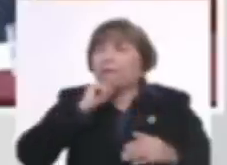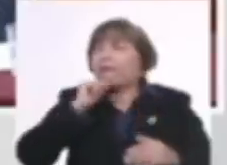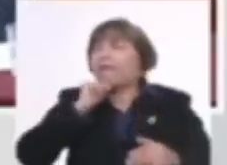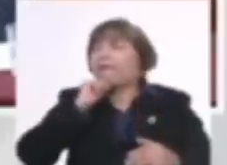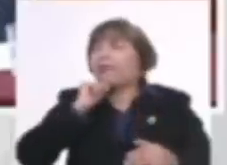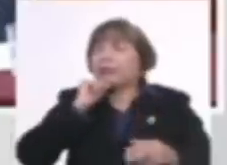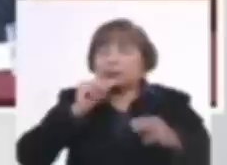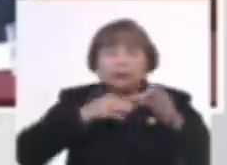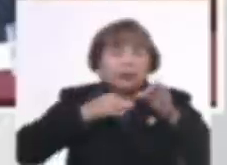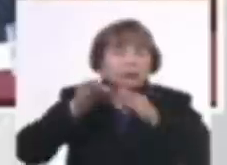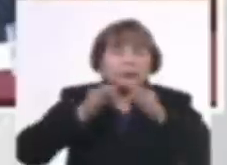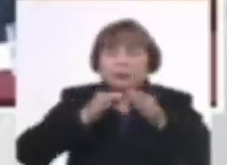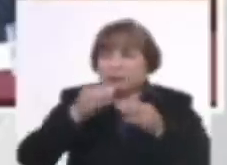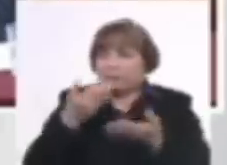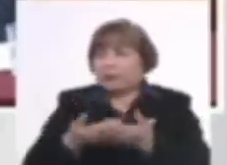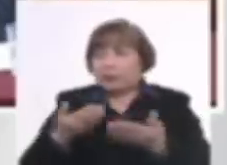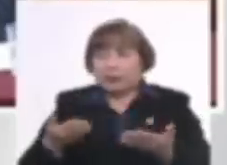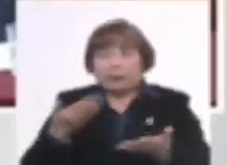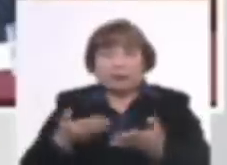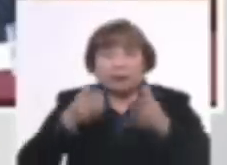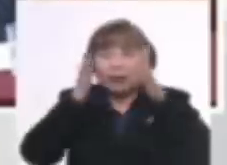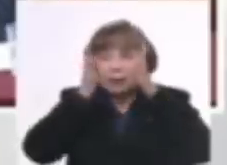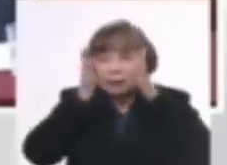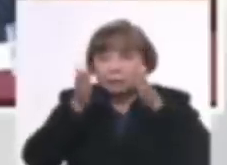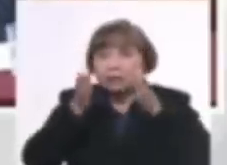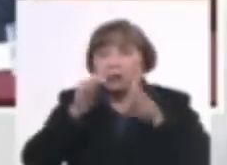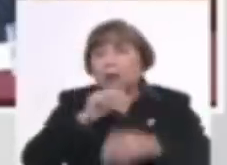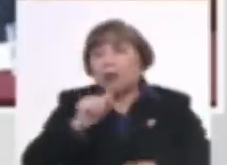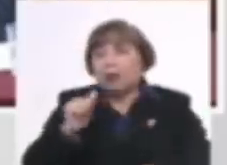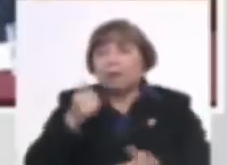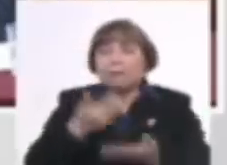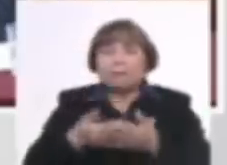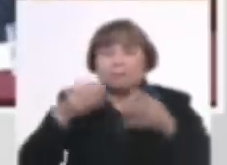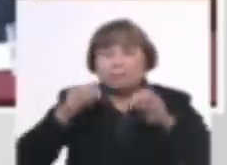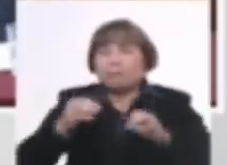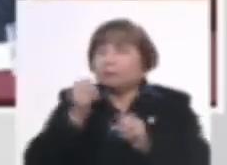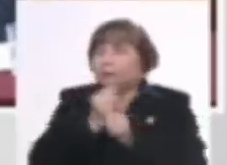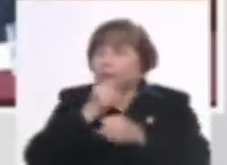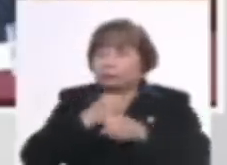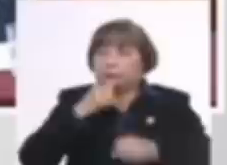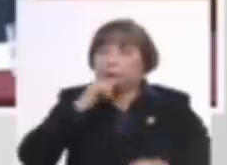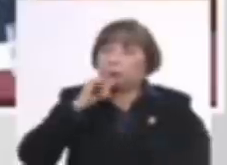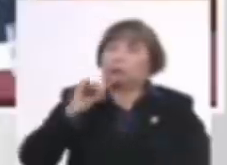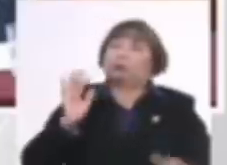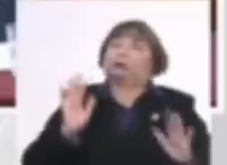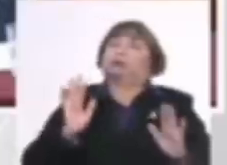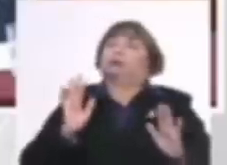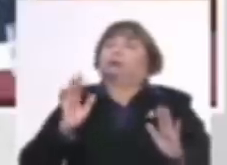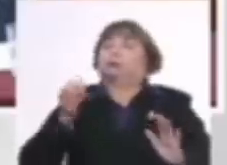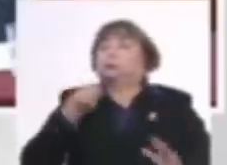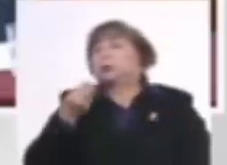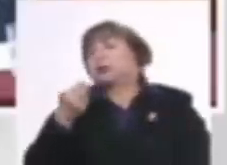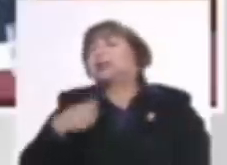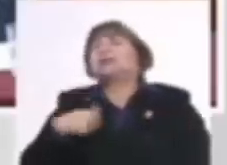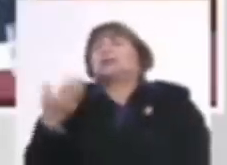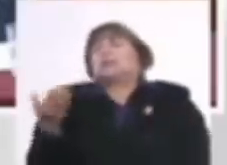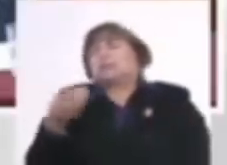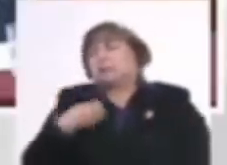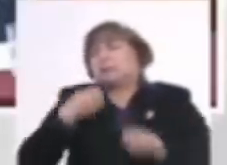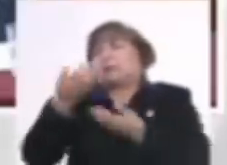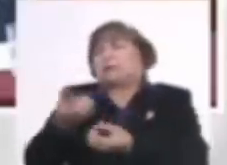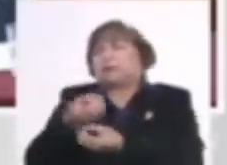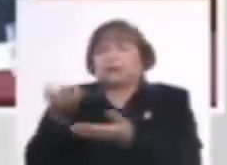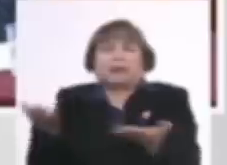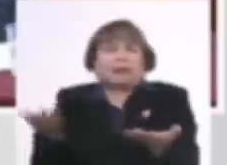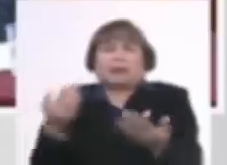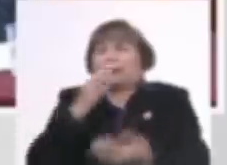faltó especificar y dar en atención que se crea que estoy, ¿por qué yo tendría que ofrecer